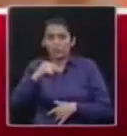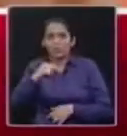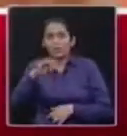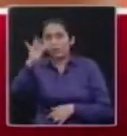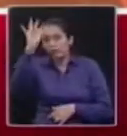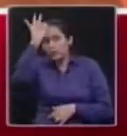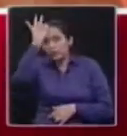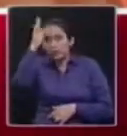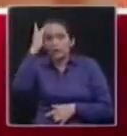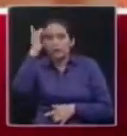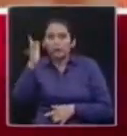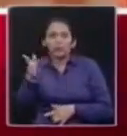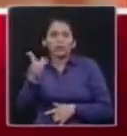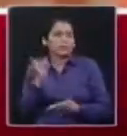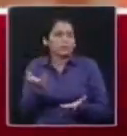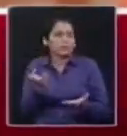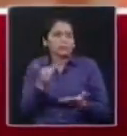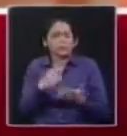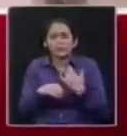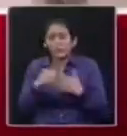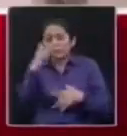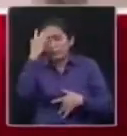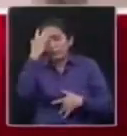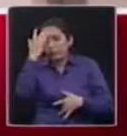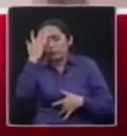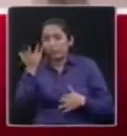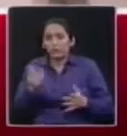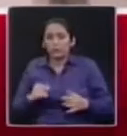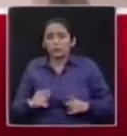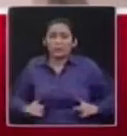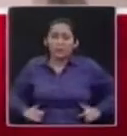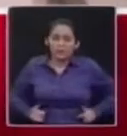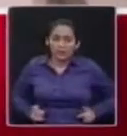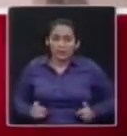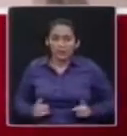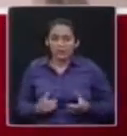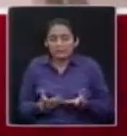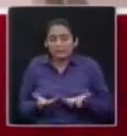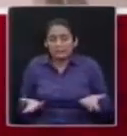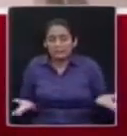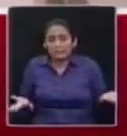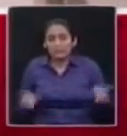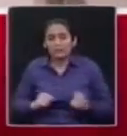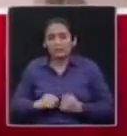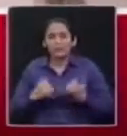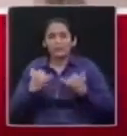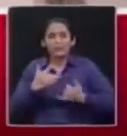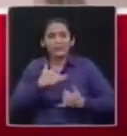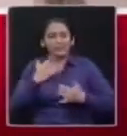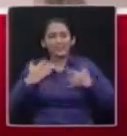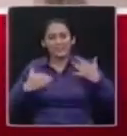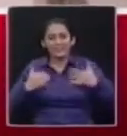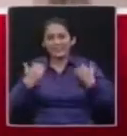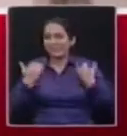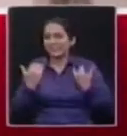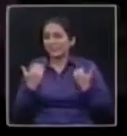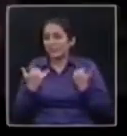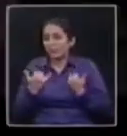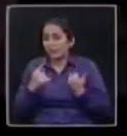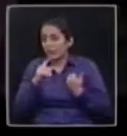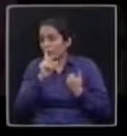como es el cáncer. Y me siento muy afortunada y muy bendecida de poder haber ayudado a estas personas a través de la